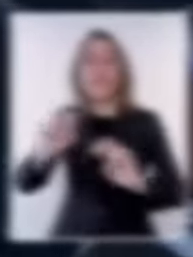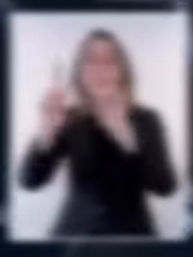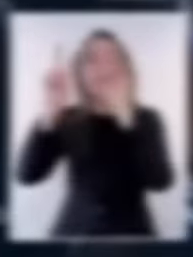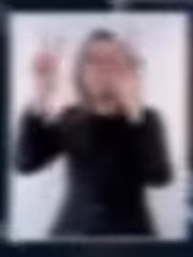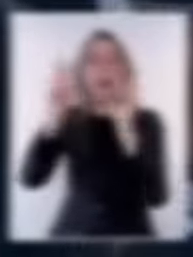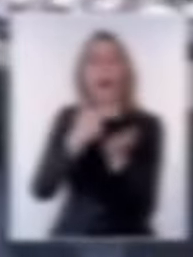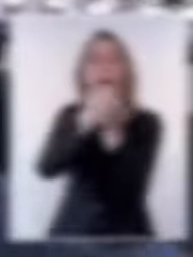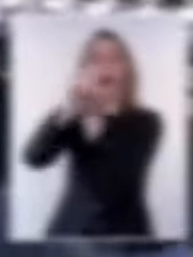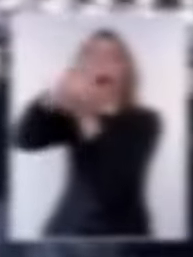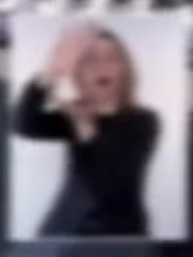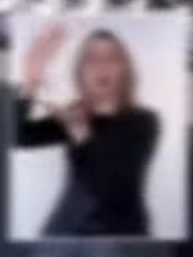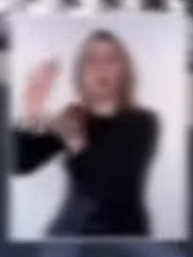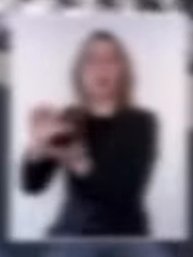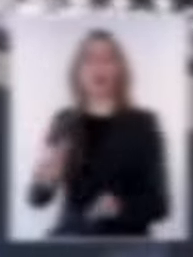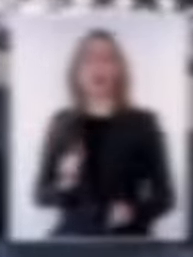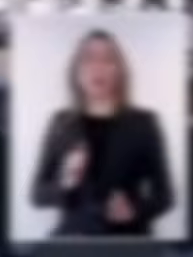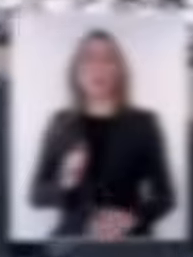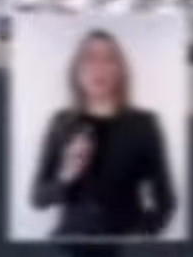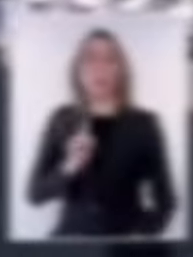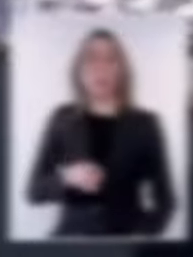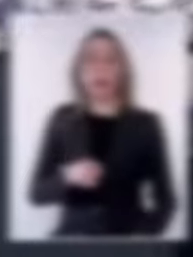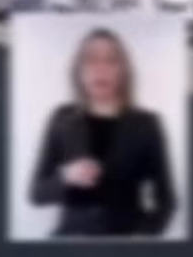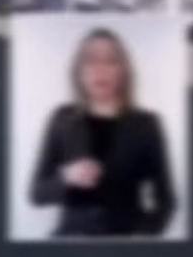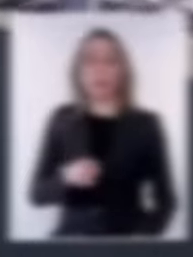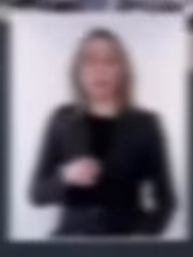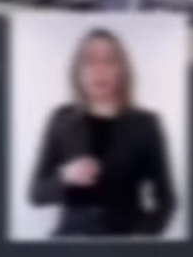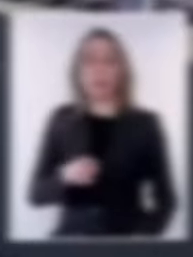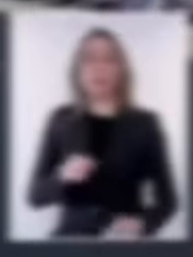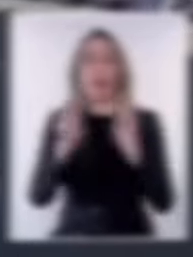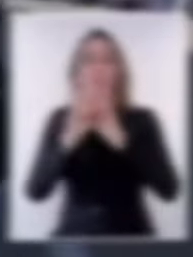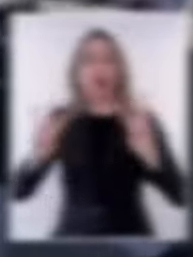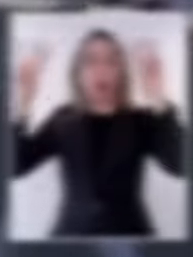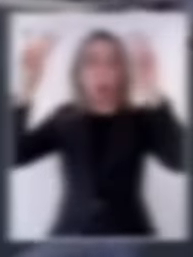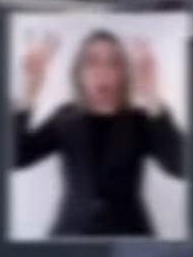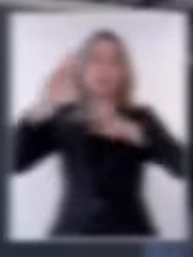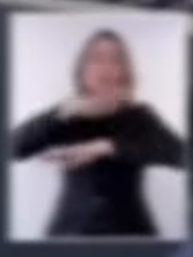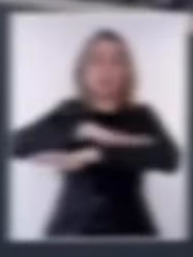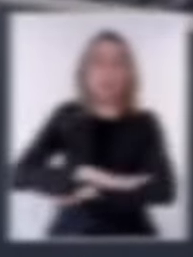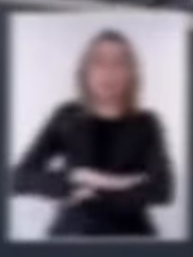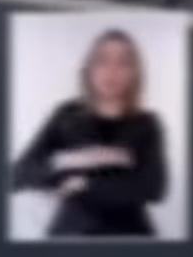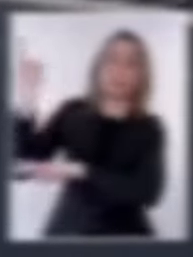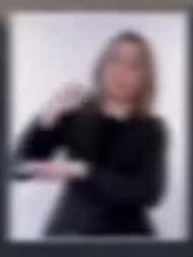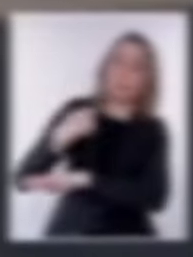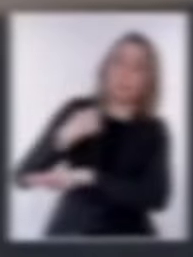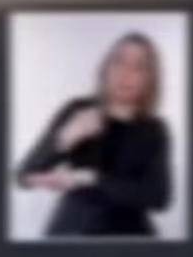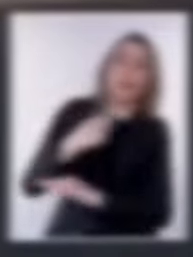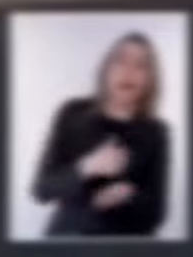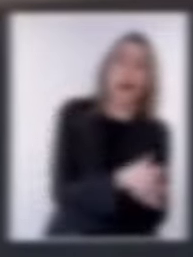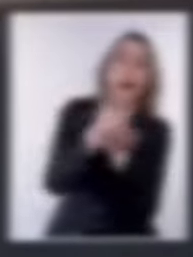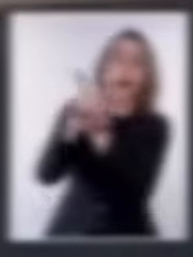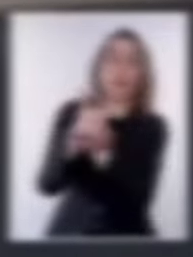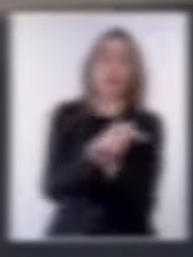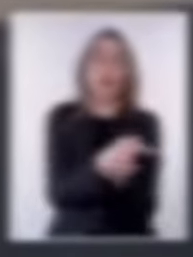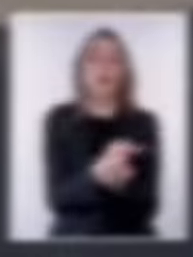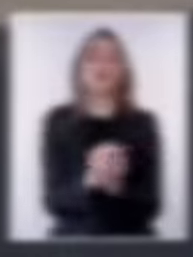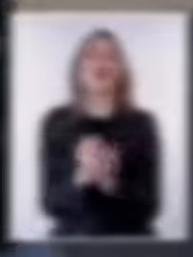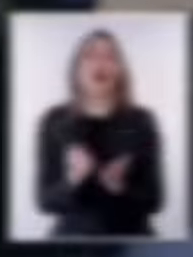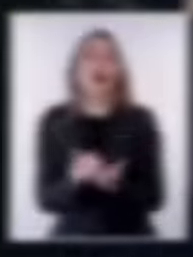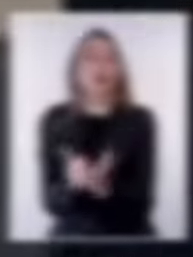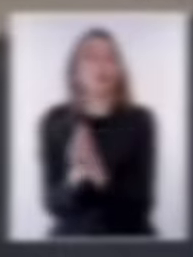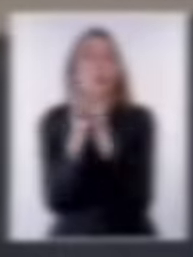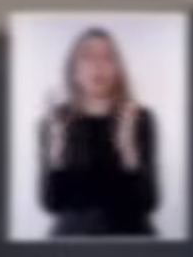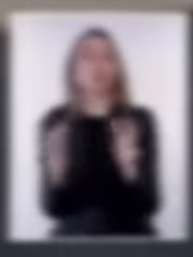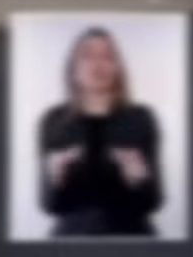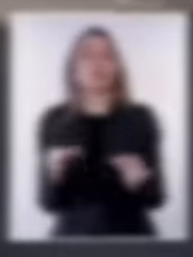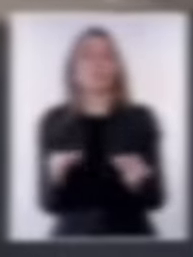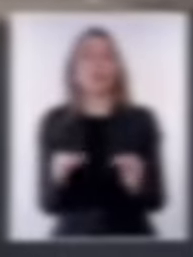dando cumplimiento al mandato de la Organización de las Naciones Unidas y han actuado de manera gravitante en la seguridad